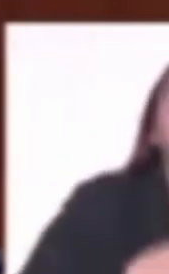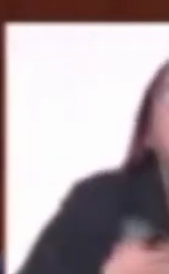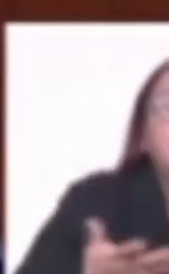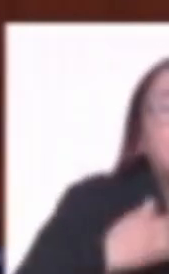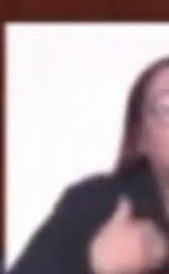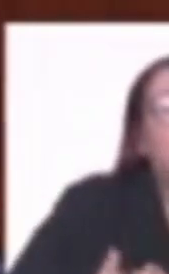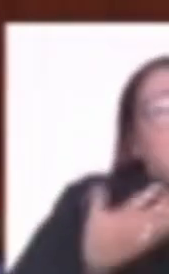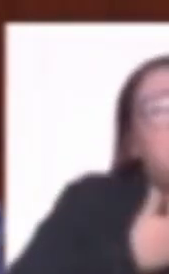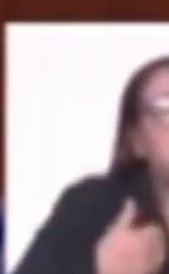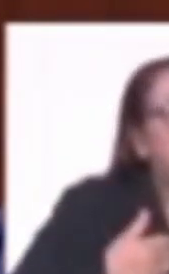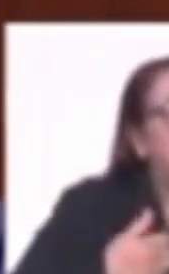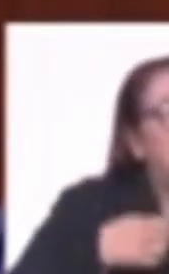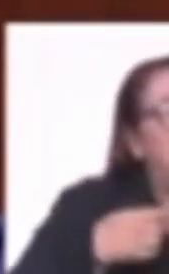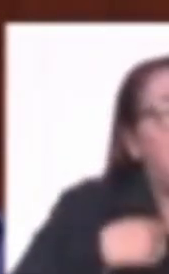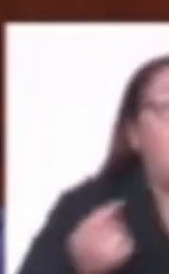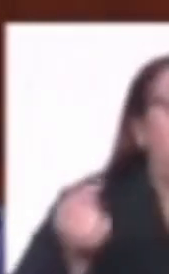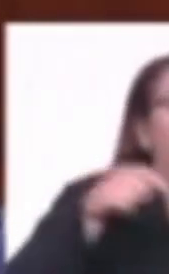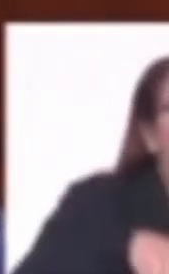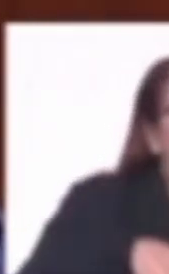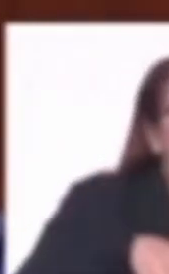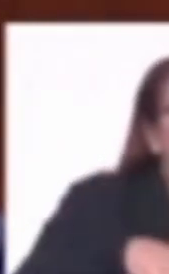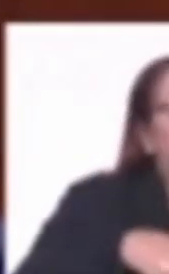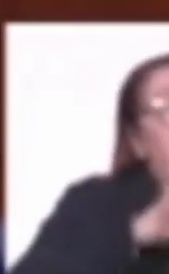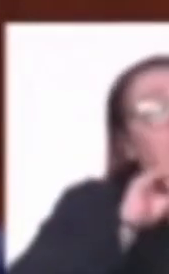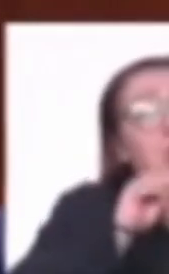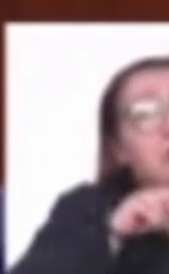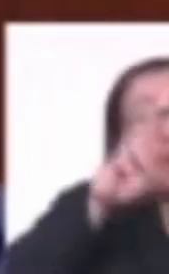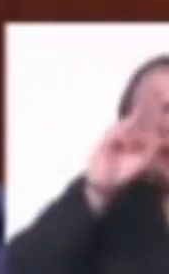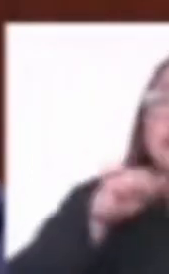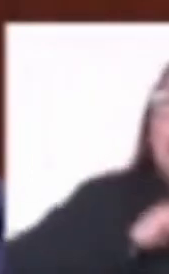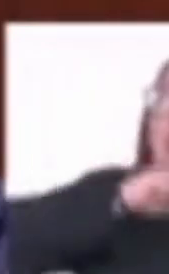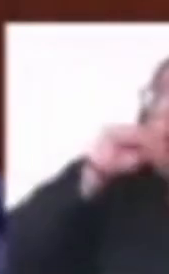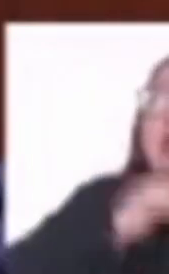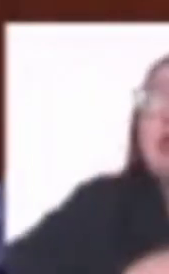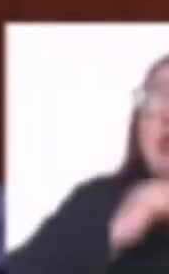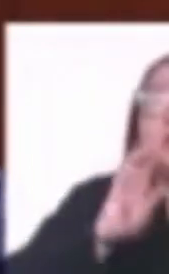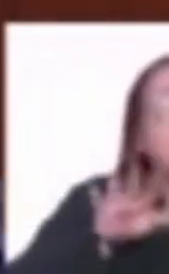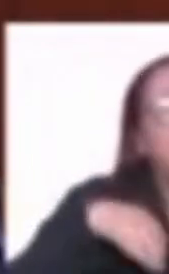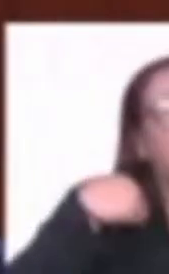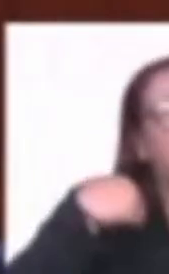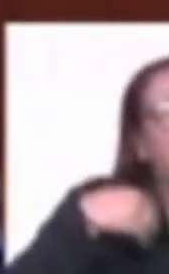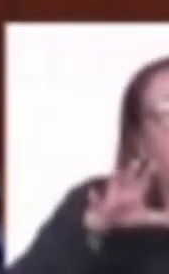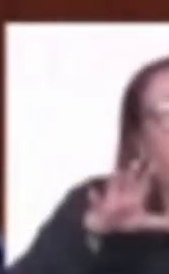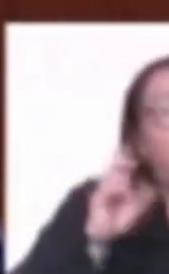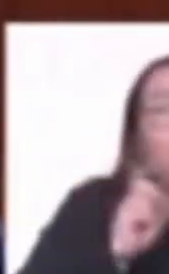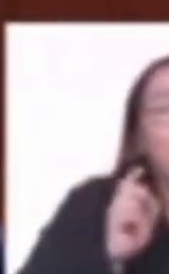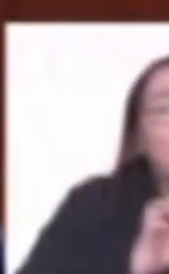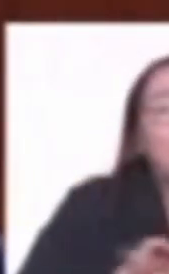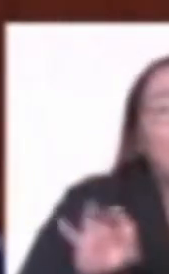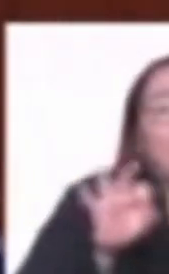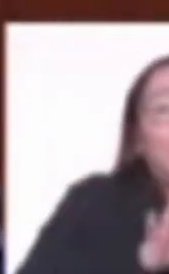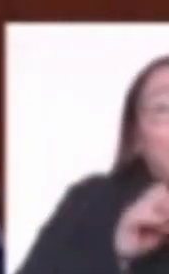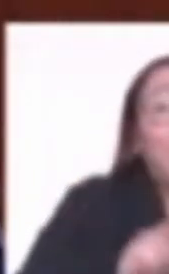señora presidenta que aquí vengamos a decir que el Perú va a crecer no va a crecer no importa eso finalmente si es que la